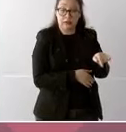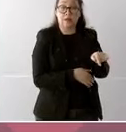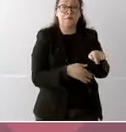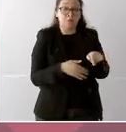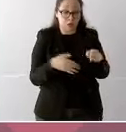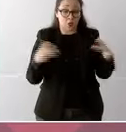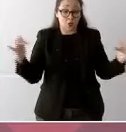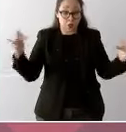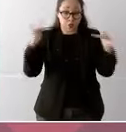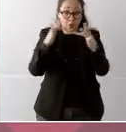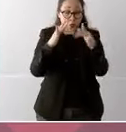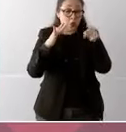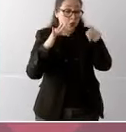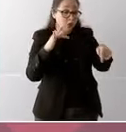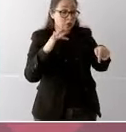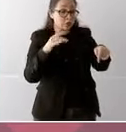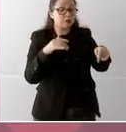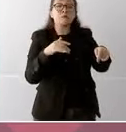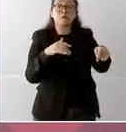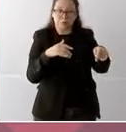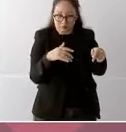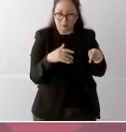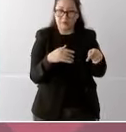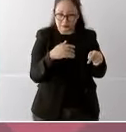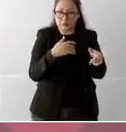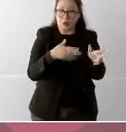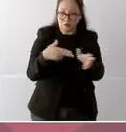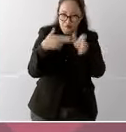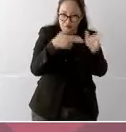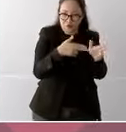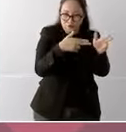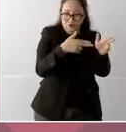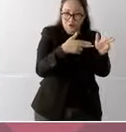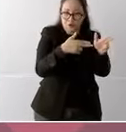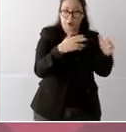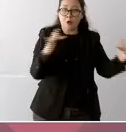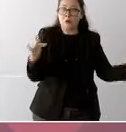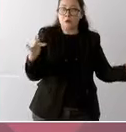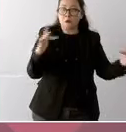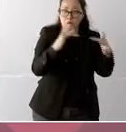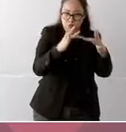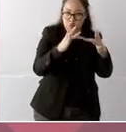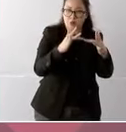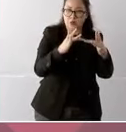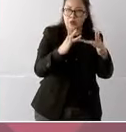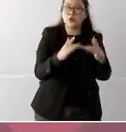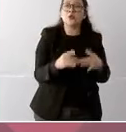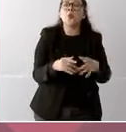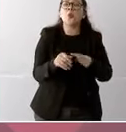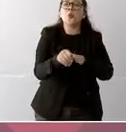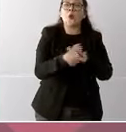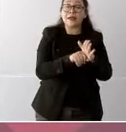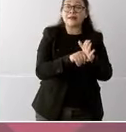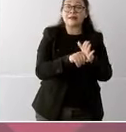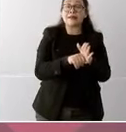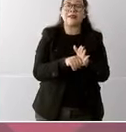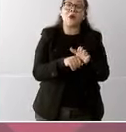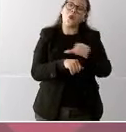a entroncar este ferrocarril, se va a comunicar con el Tren